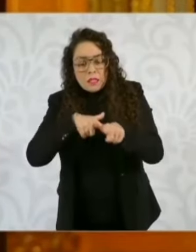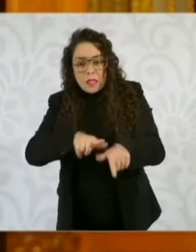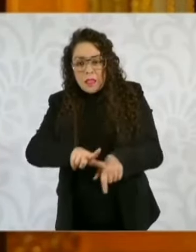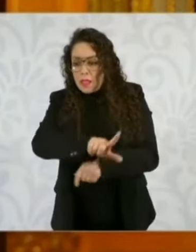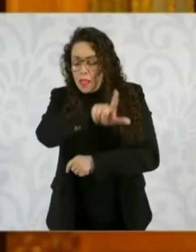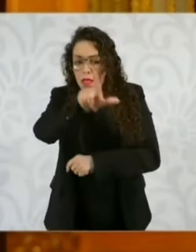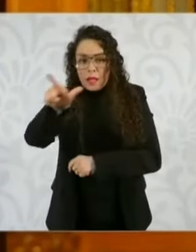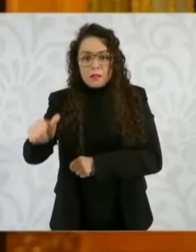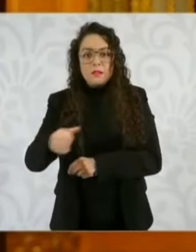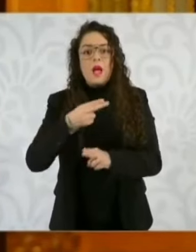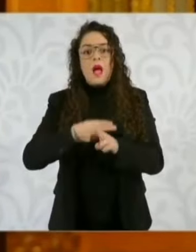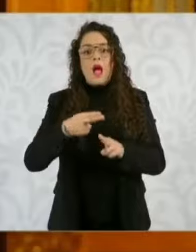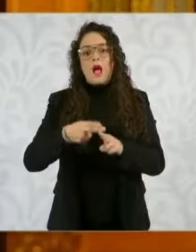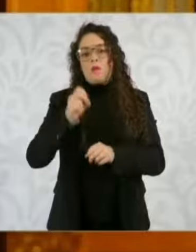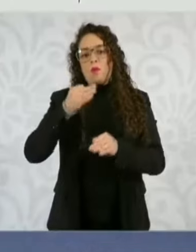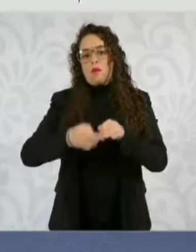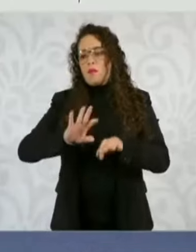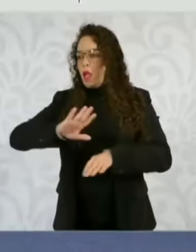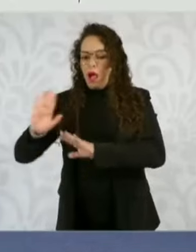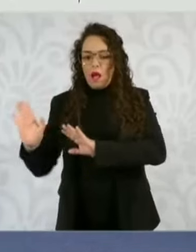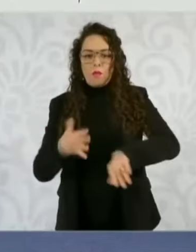hasta que llegó la Cuarta Transformación.